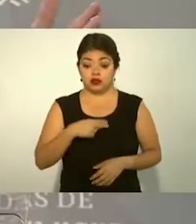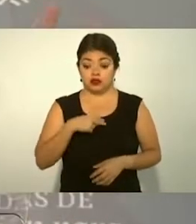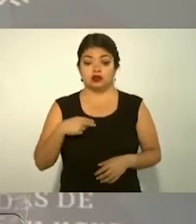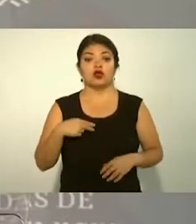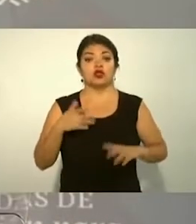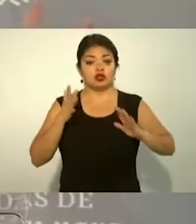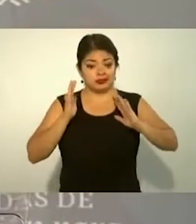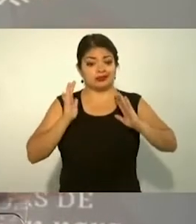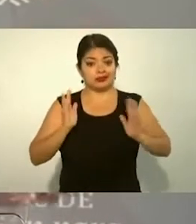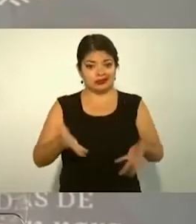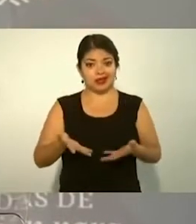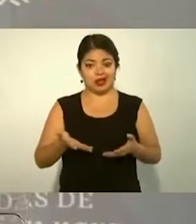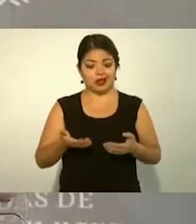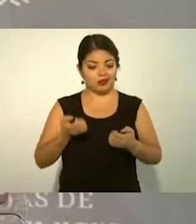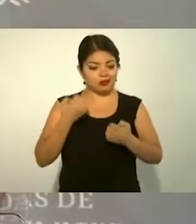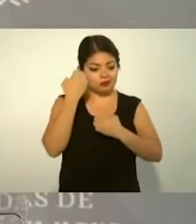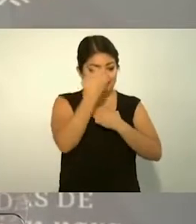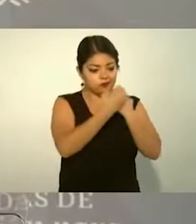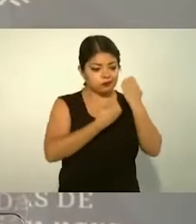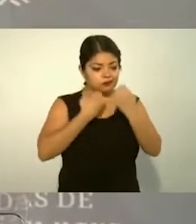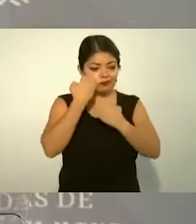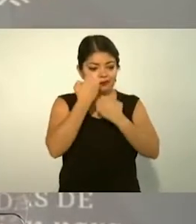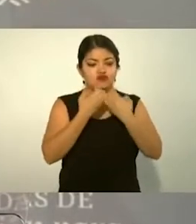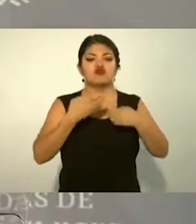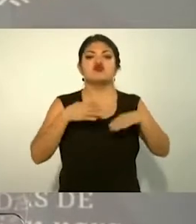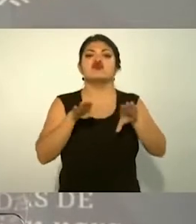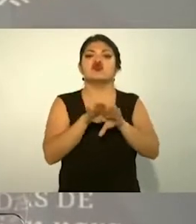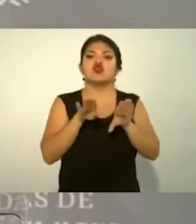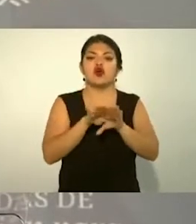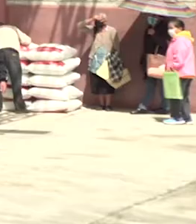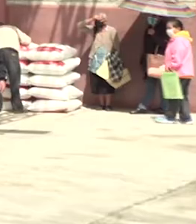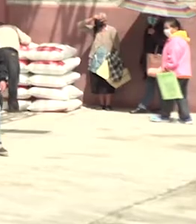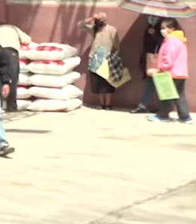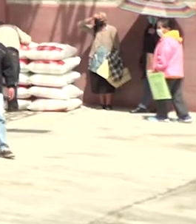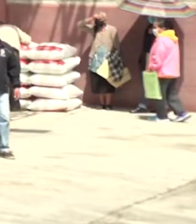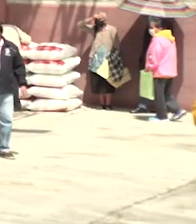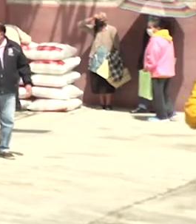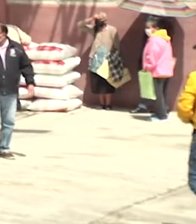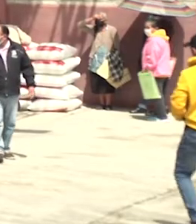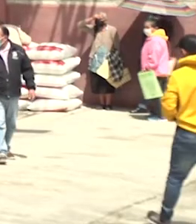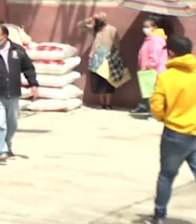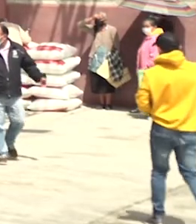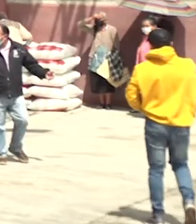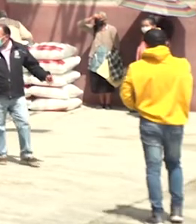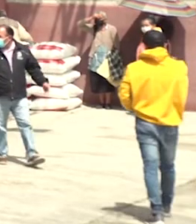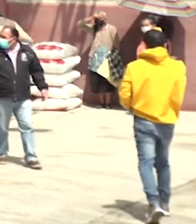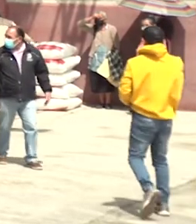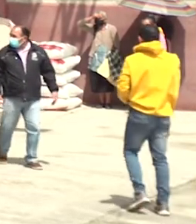revisando cómo vamos a apoyar con los fertilizantes, porque también